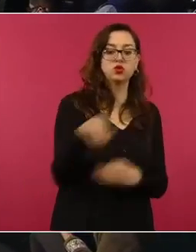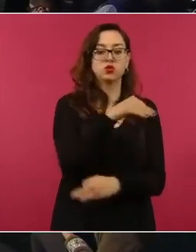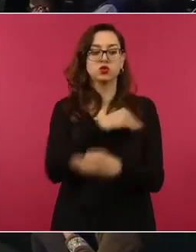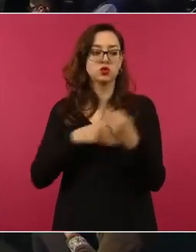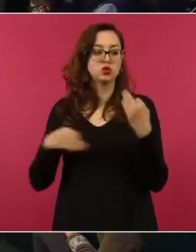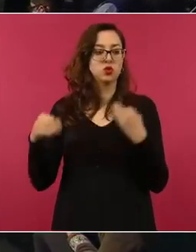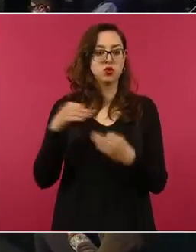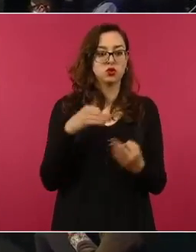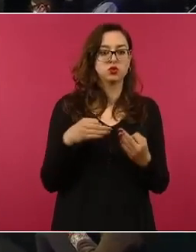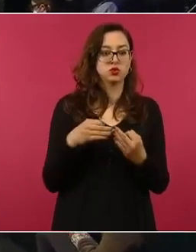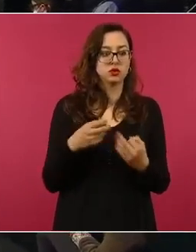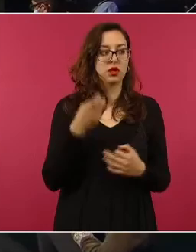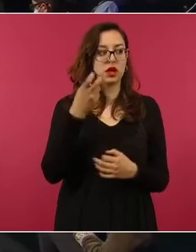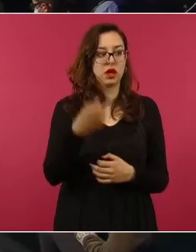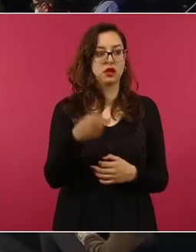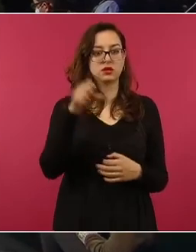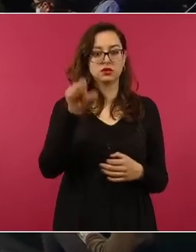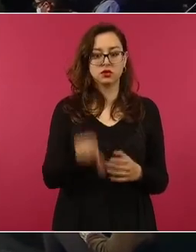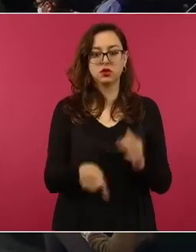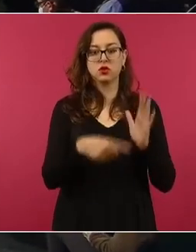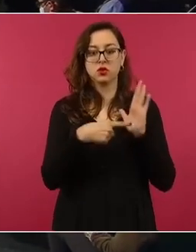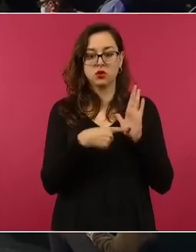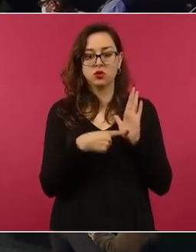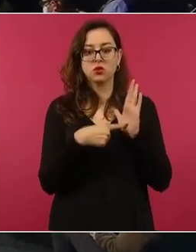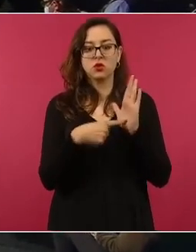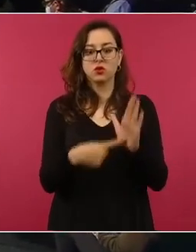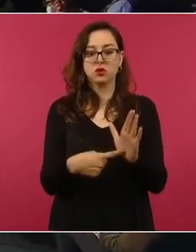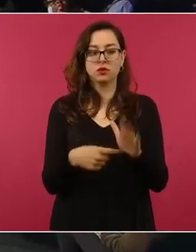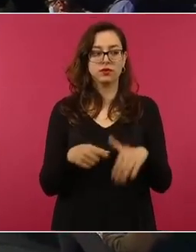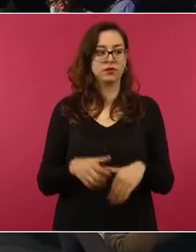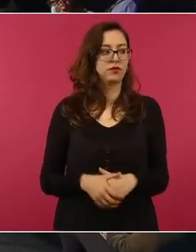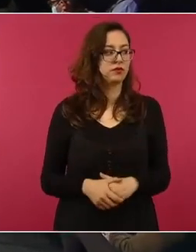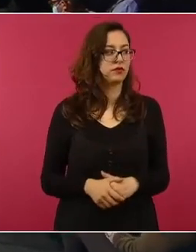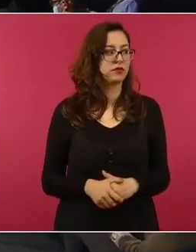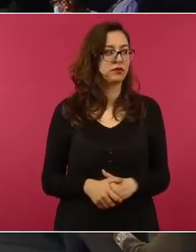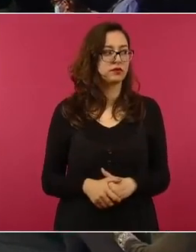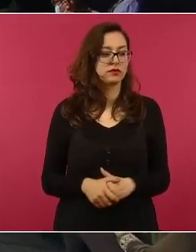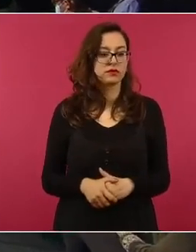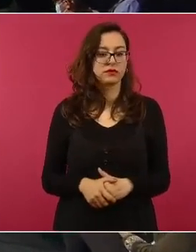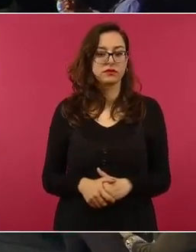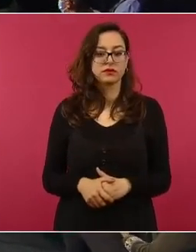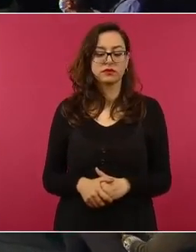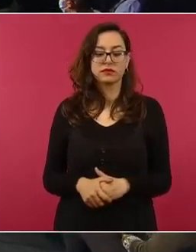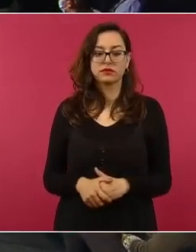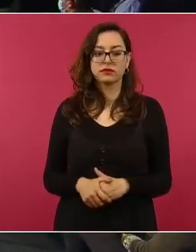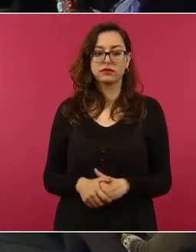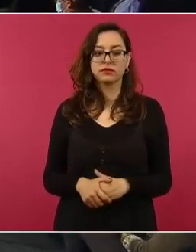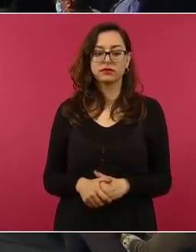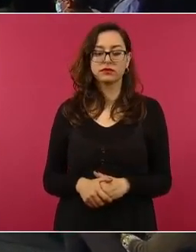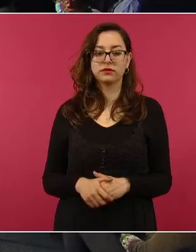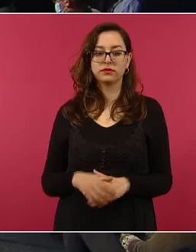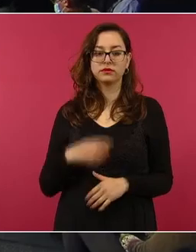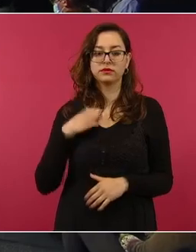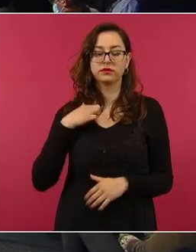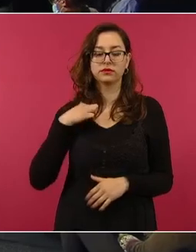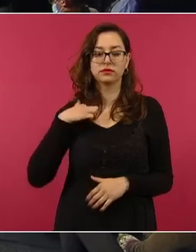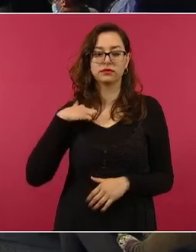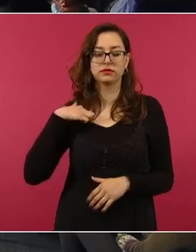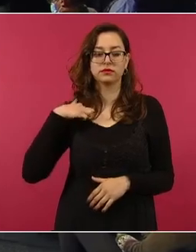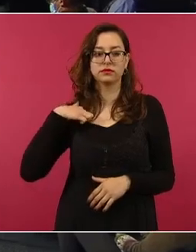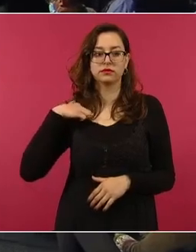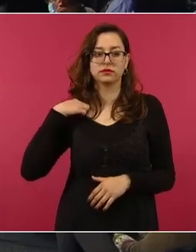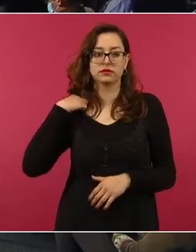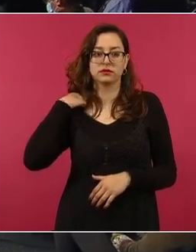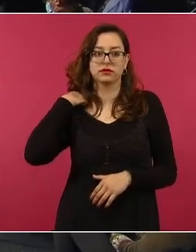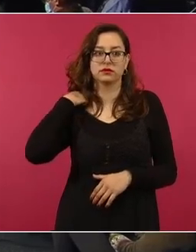Pero vamos a la salud, que también es democracia. Claro.